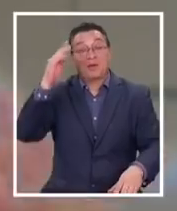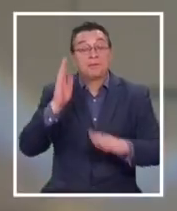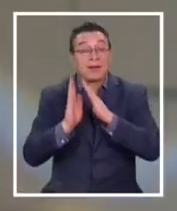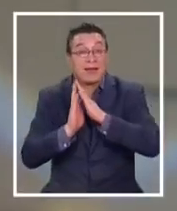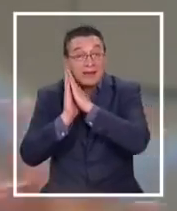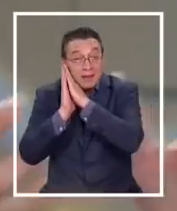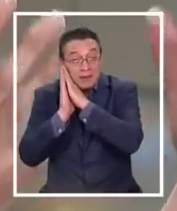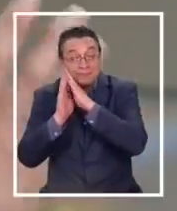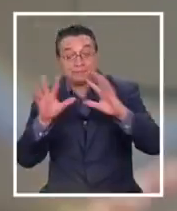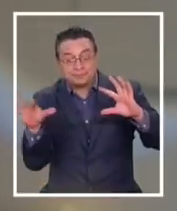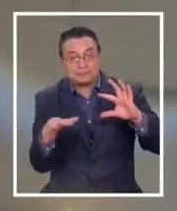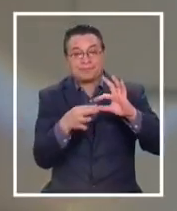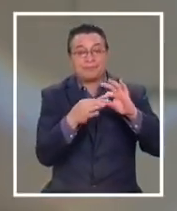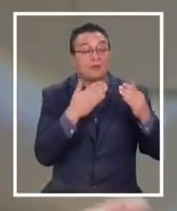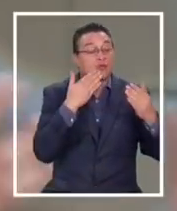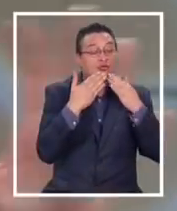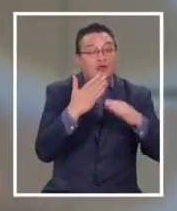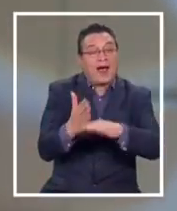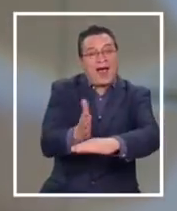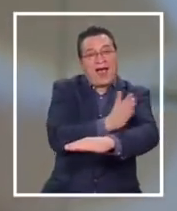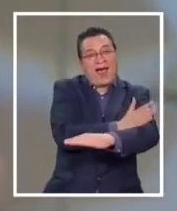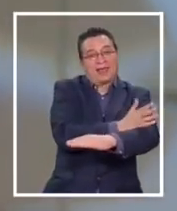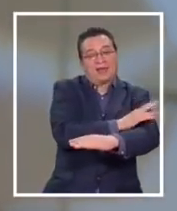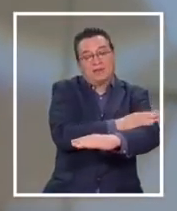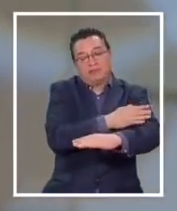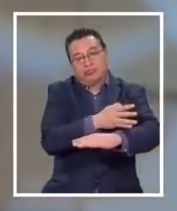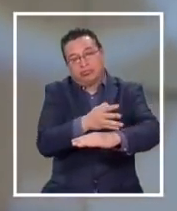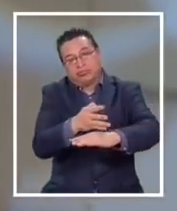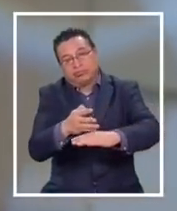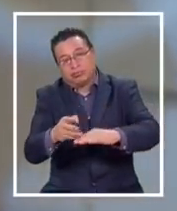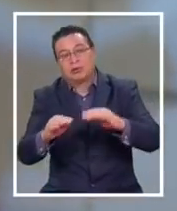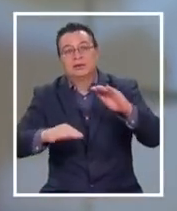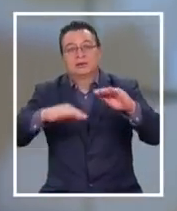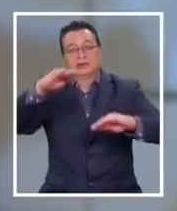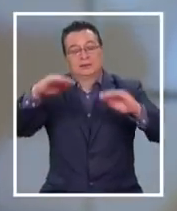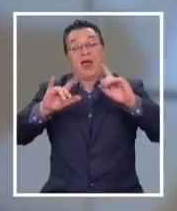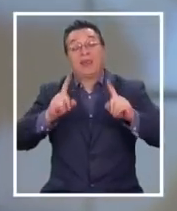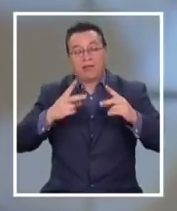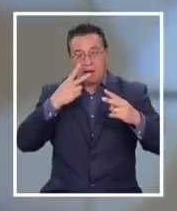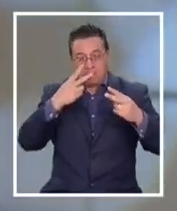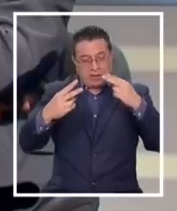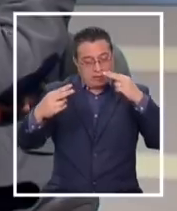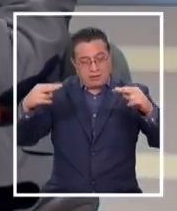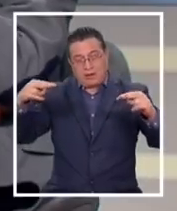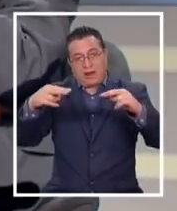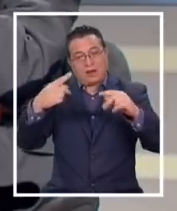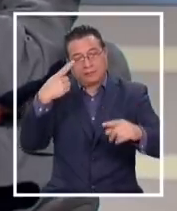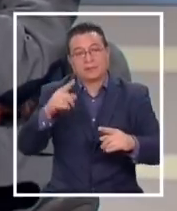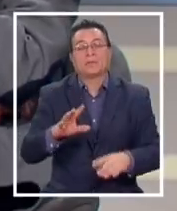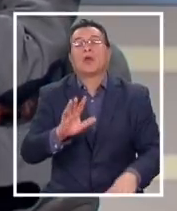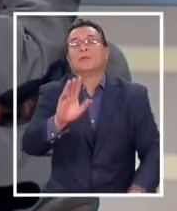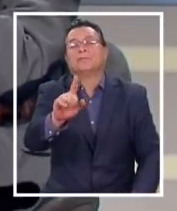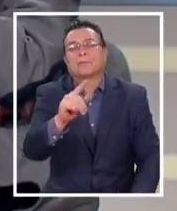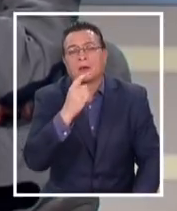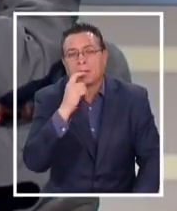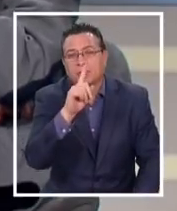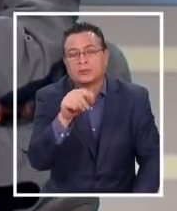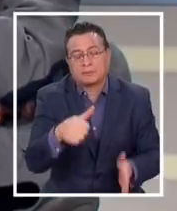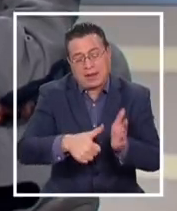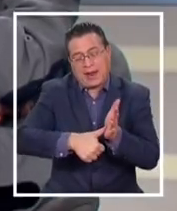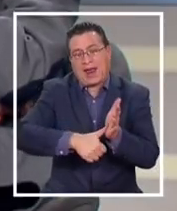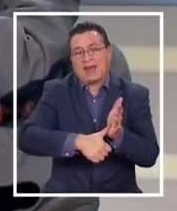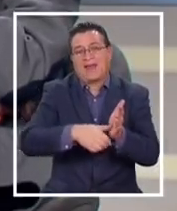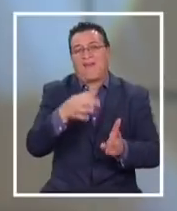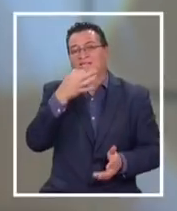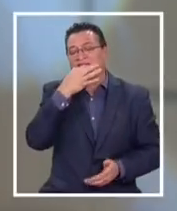viene relacionado con los contagios anteriores. Por lo tanto, todo esto tiene que mirarse de varias perspectivas. Ese carné verde, ¿cómo debiera funcionar?